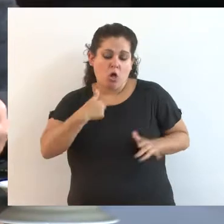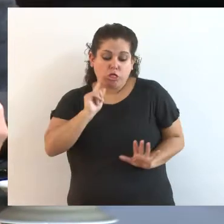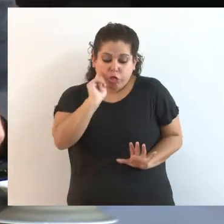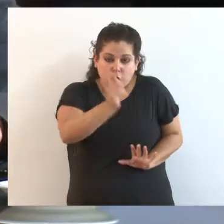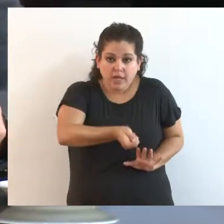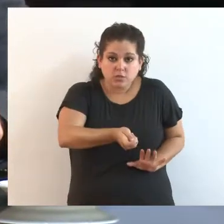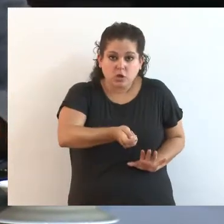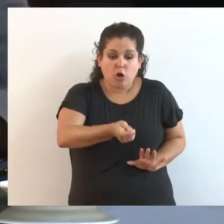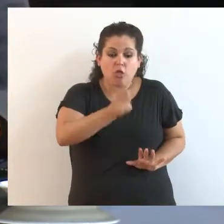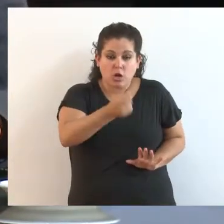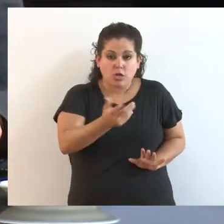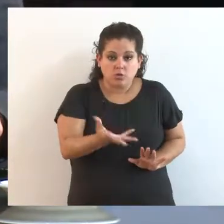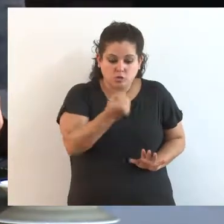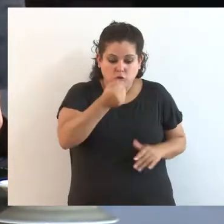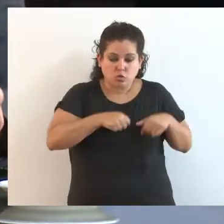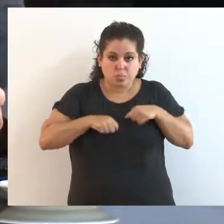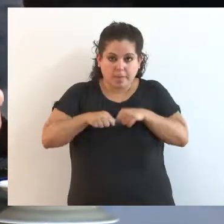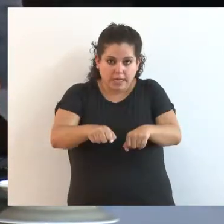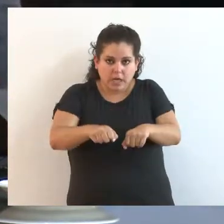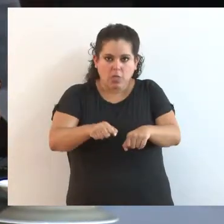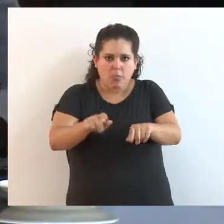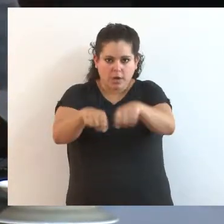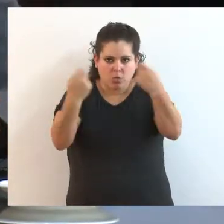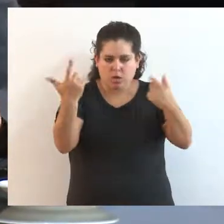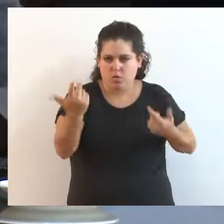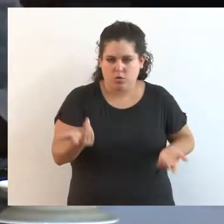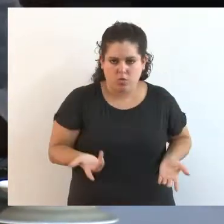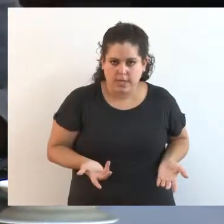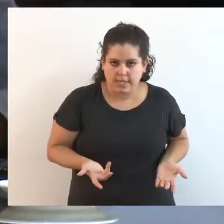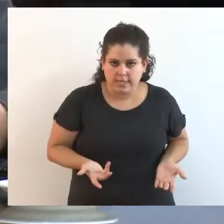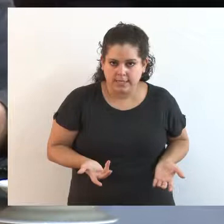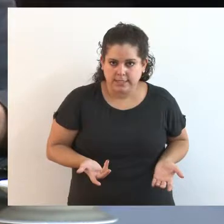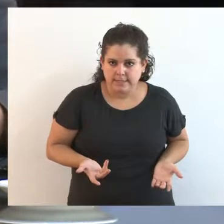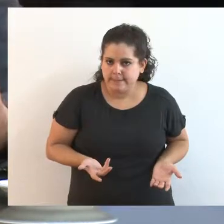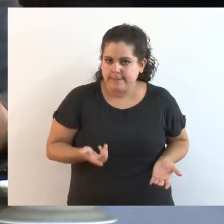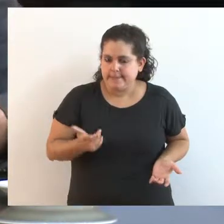hace la donación y mientras la donación llegue al supermercado, Claro. no